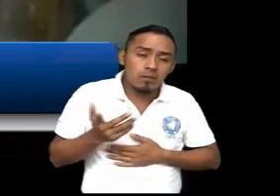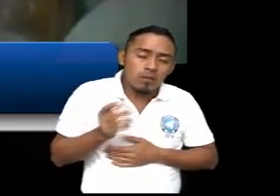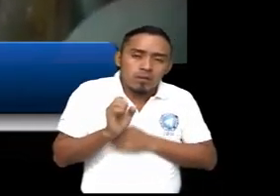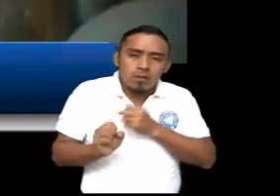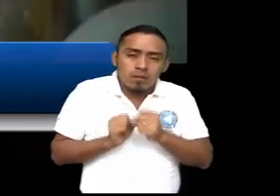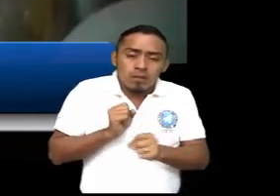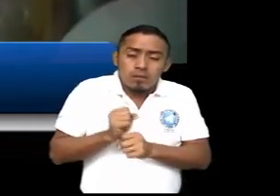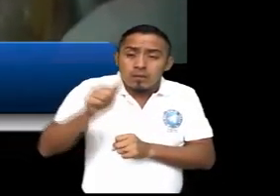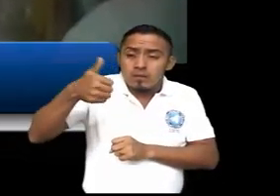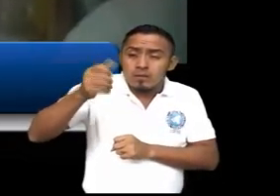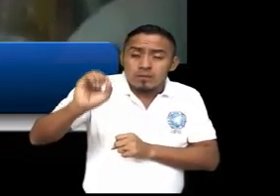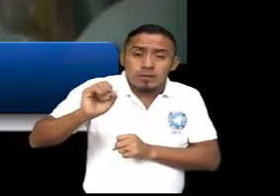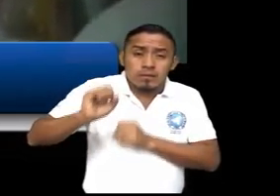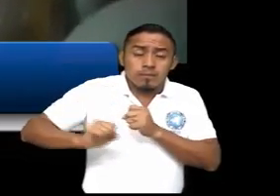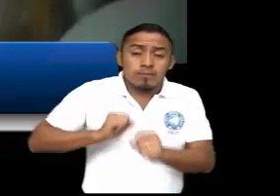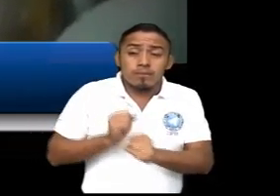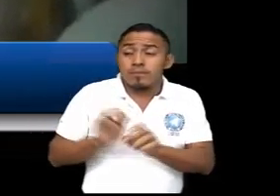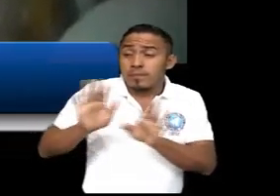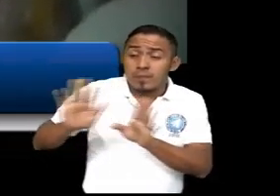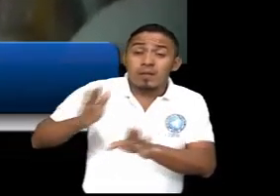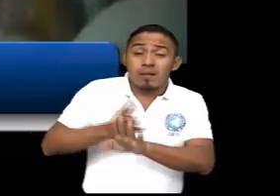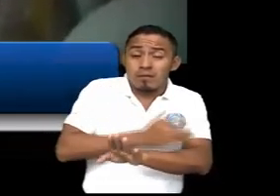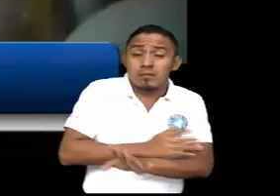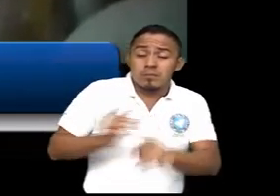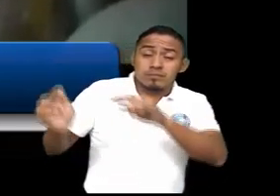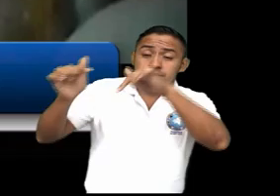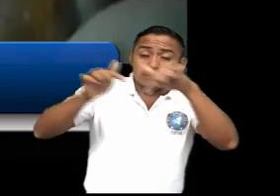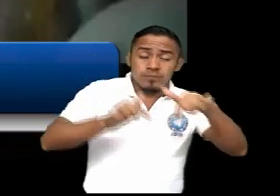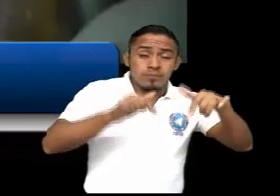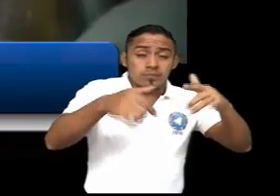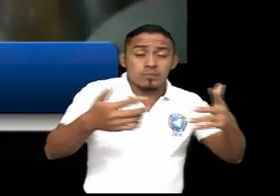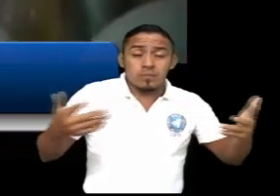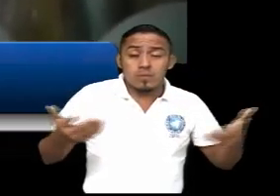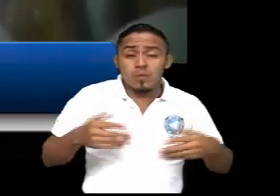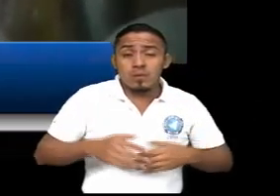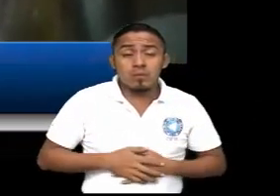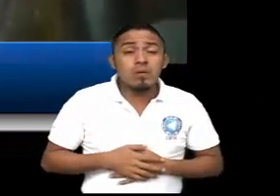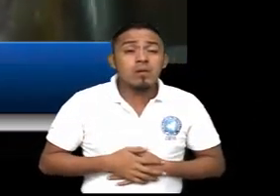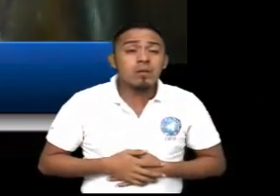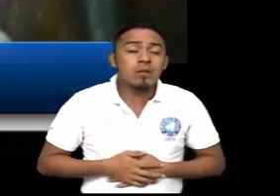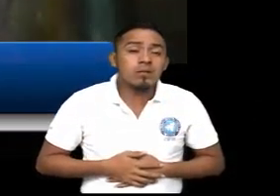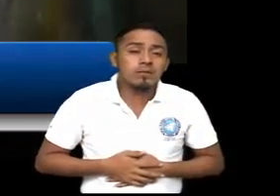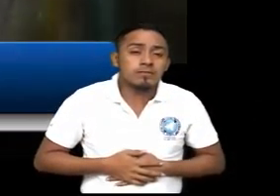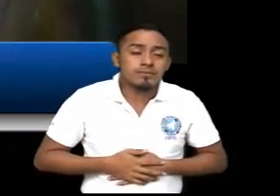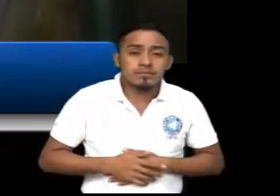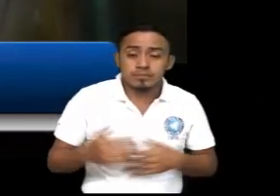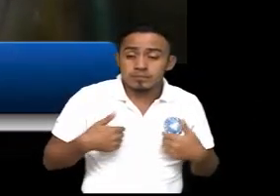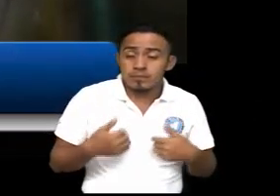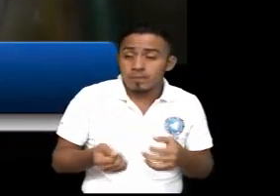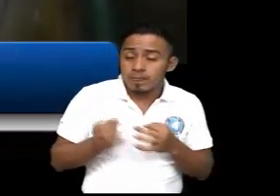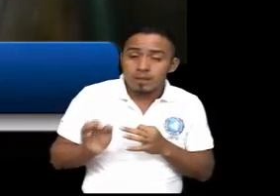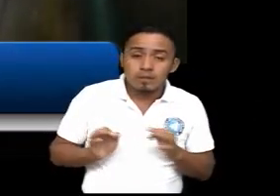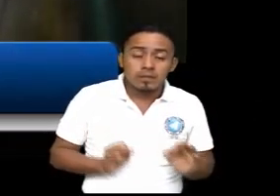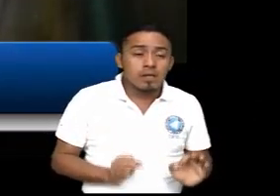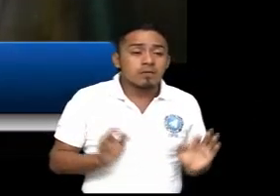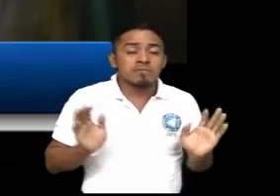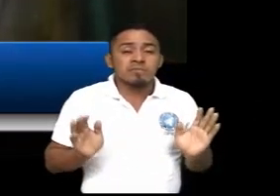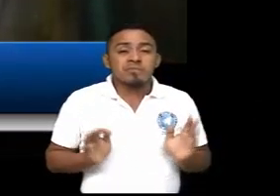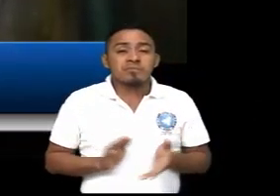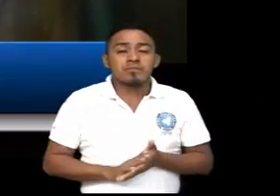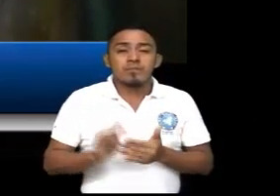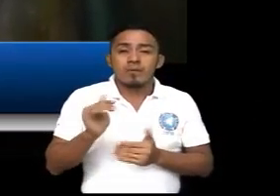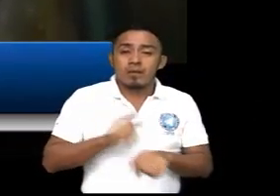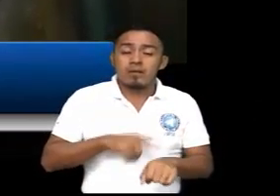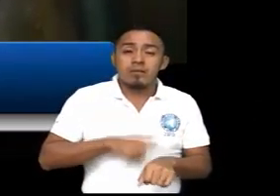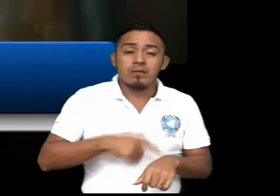60 años, pero ahora nuestros ancianos, con el sistema de salud que está al alcance de todos, entonces sobreviven